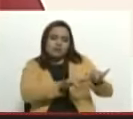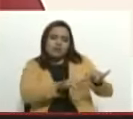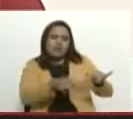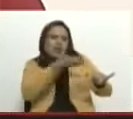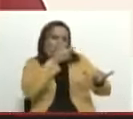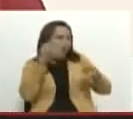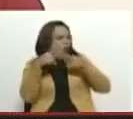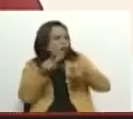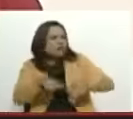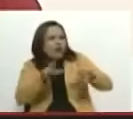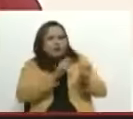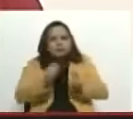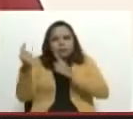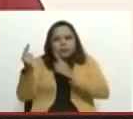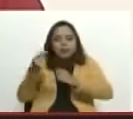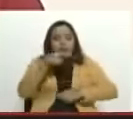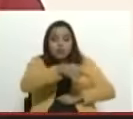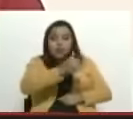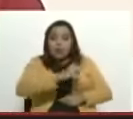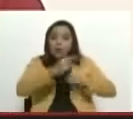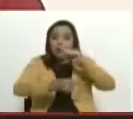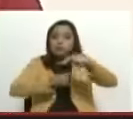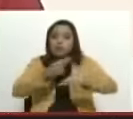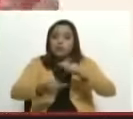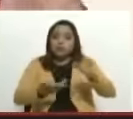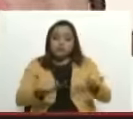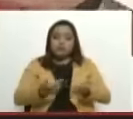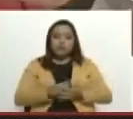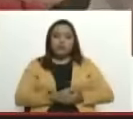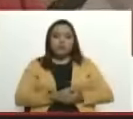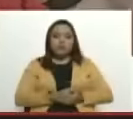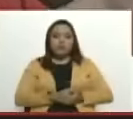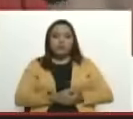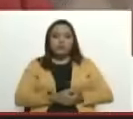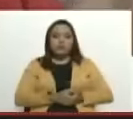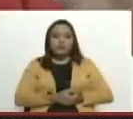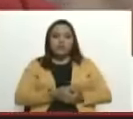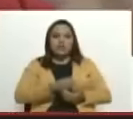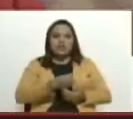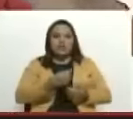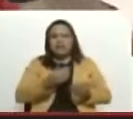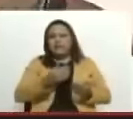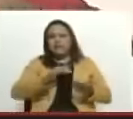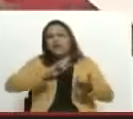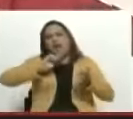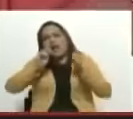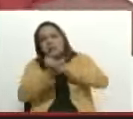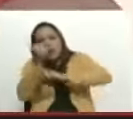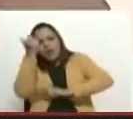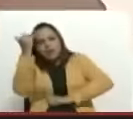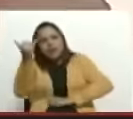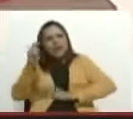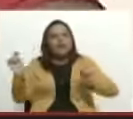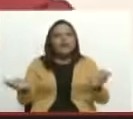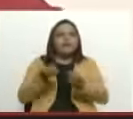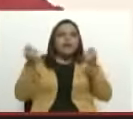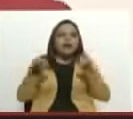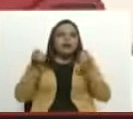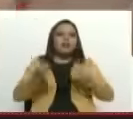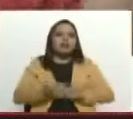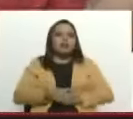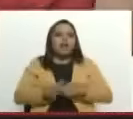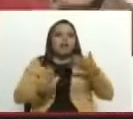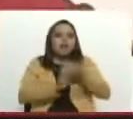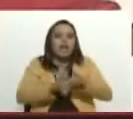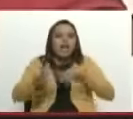lugar. Y eso tuvo su impacto. Disfrazaron y cubrieron esa campaña con actos como